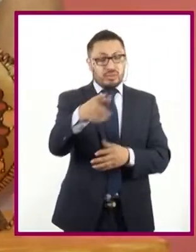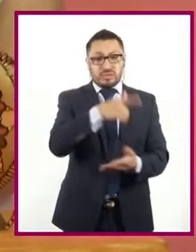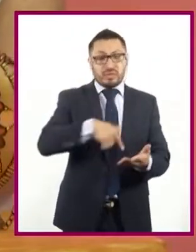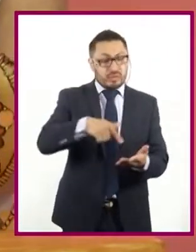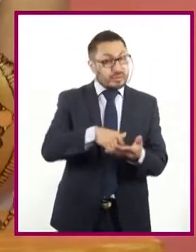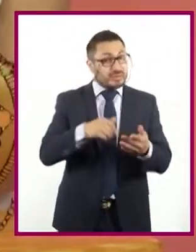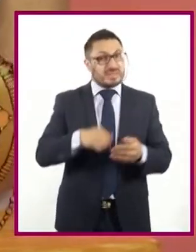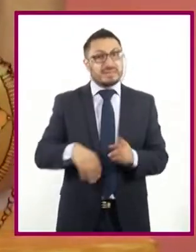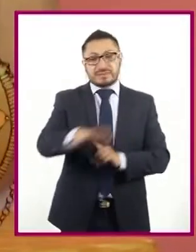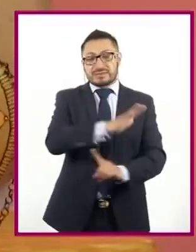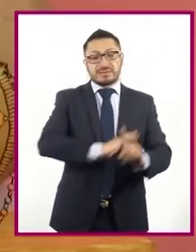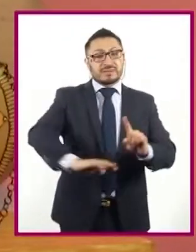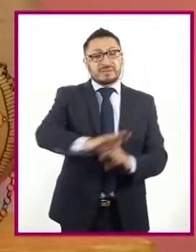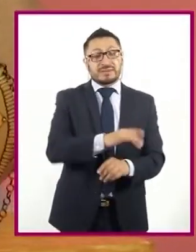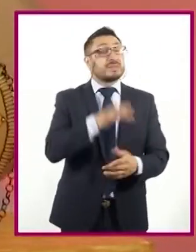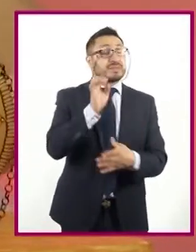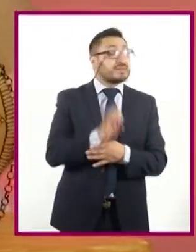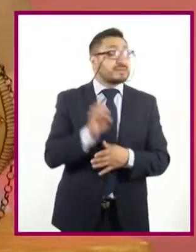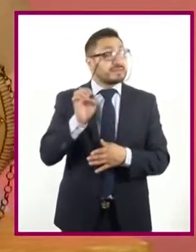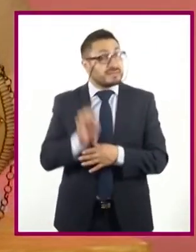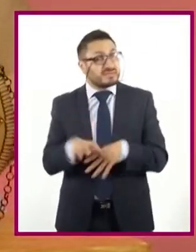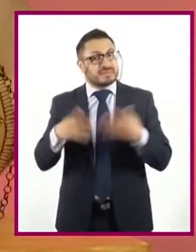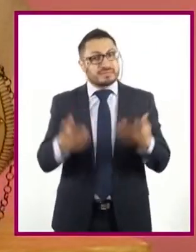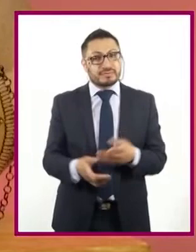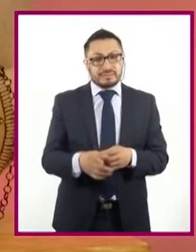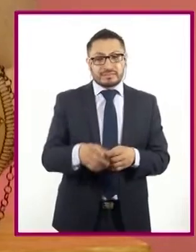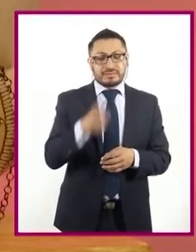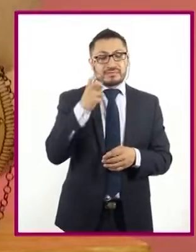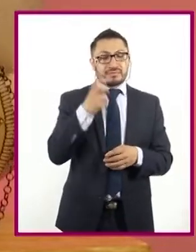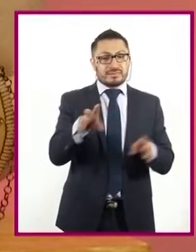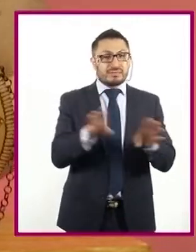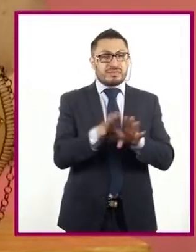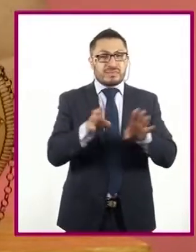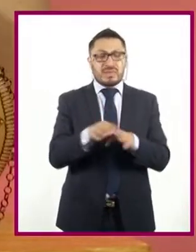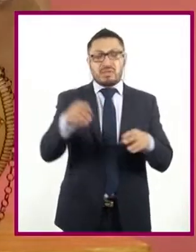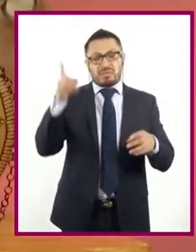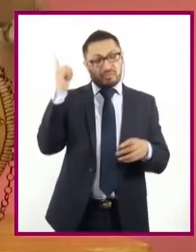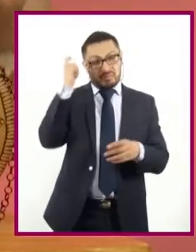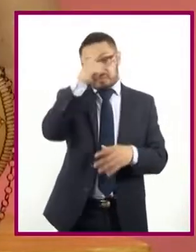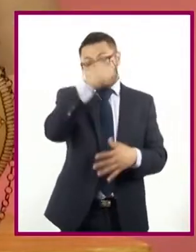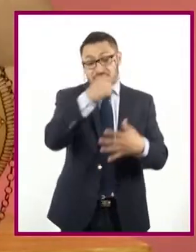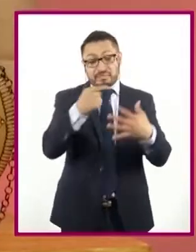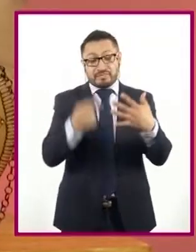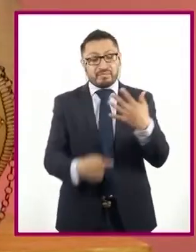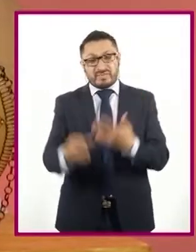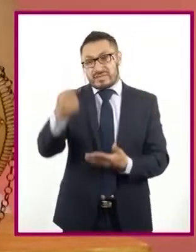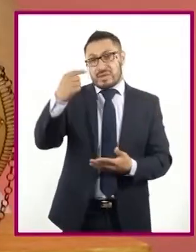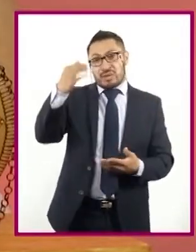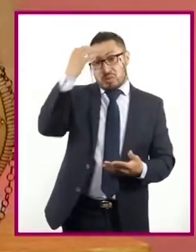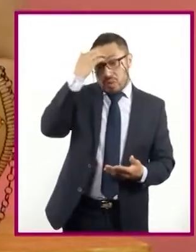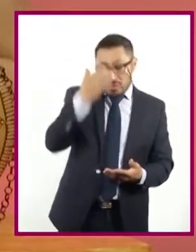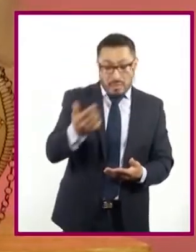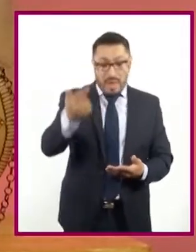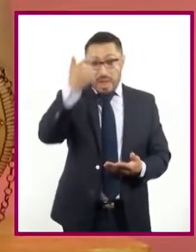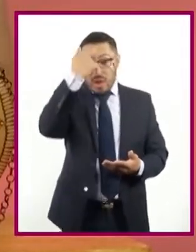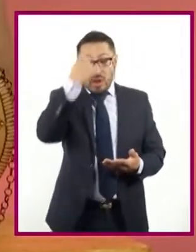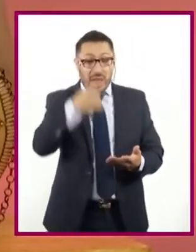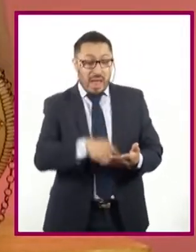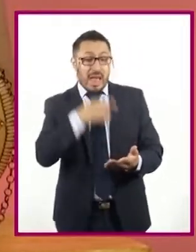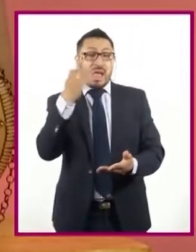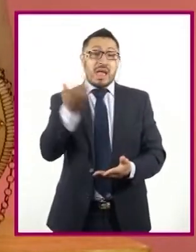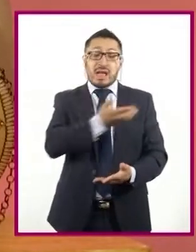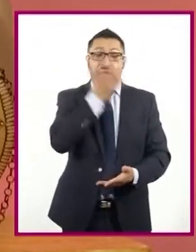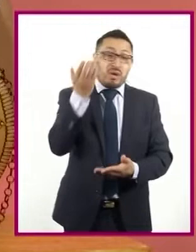Por lo tanto, se trata de un complejo conjunto de conocimientos creencias,